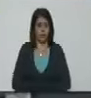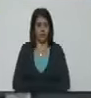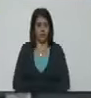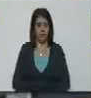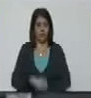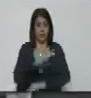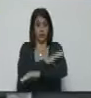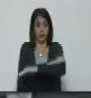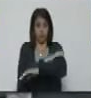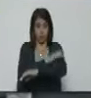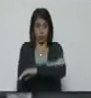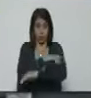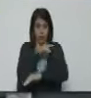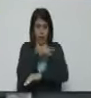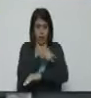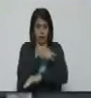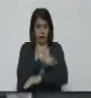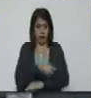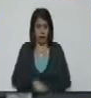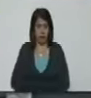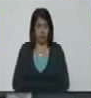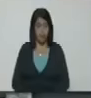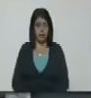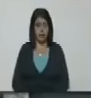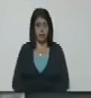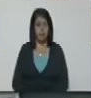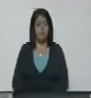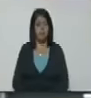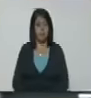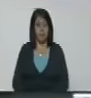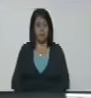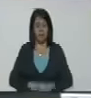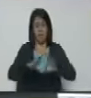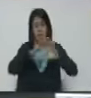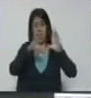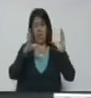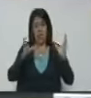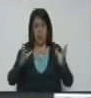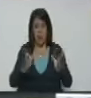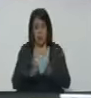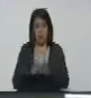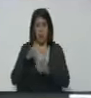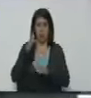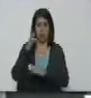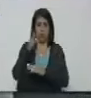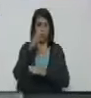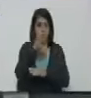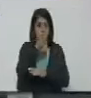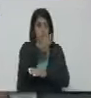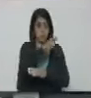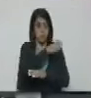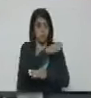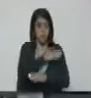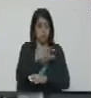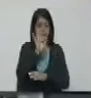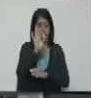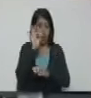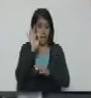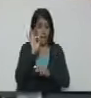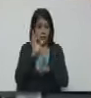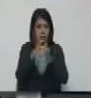Esa oposición que se fue por el mundo entero y especialmente allá en